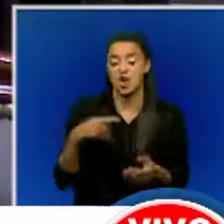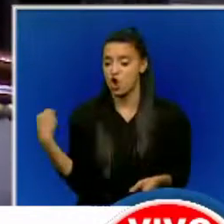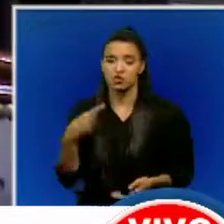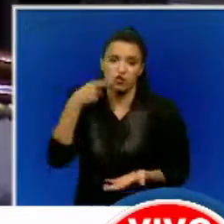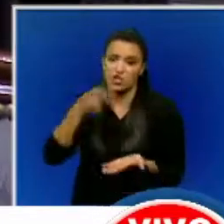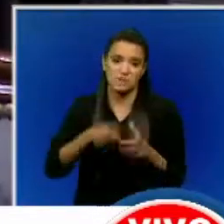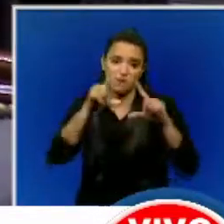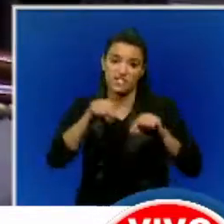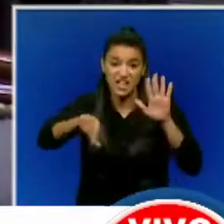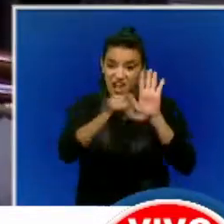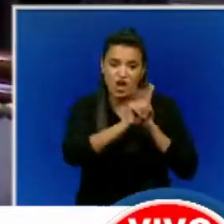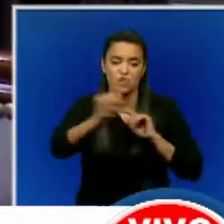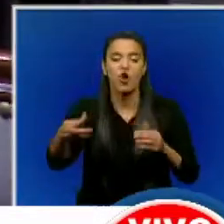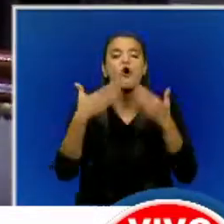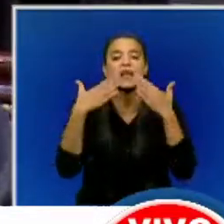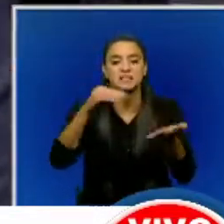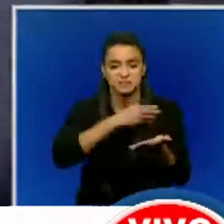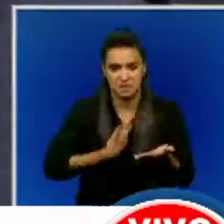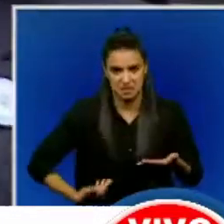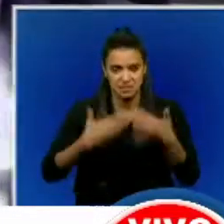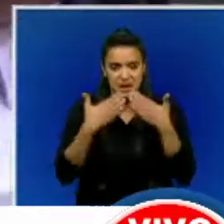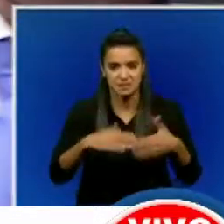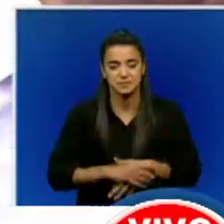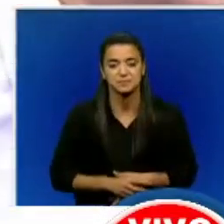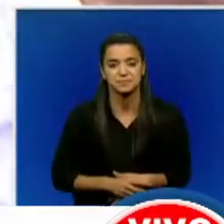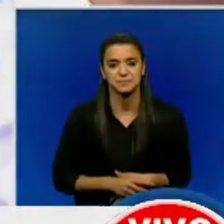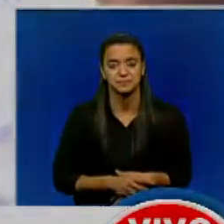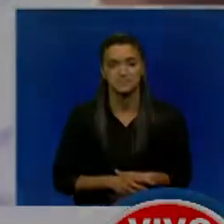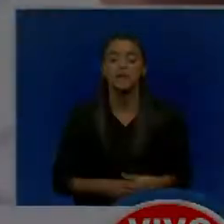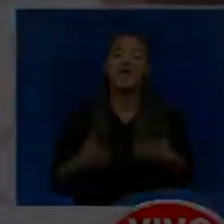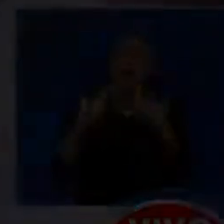nosotros en esta ley. Gracias, señora Presidenta. Gracias, diputado.